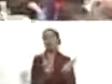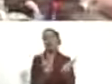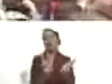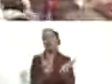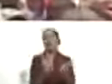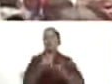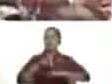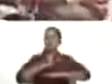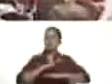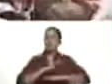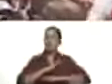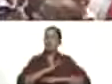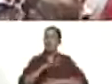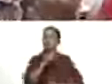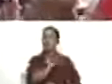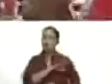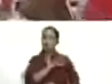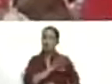social.